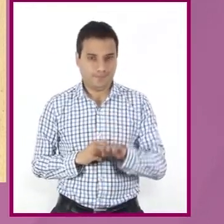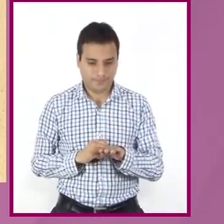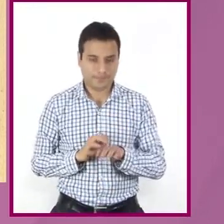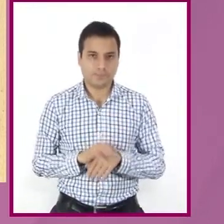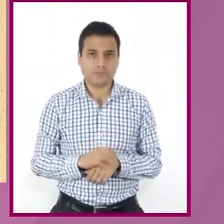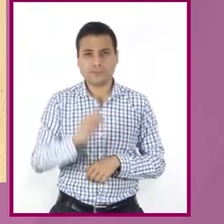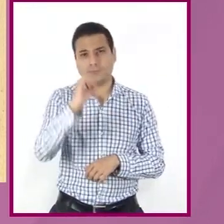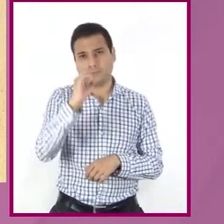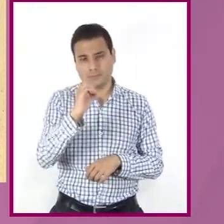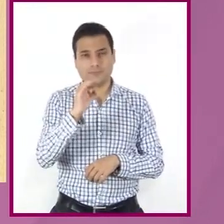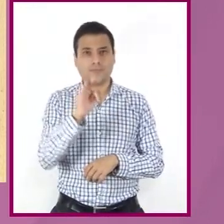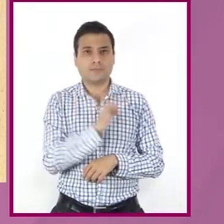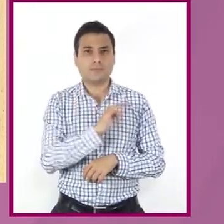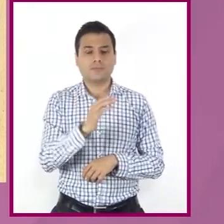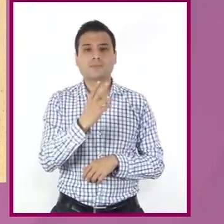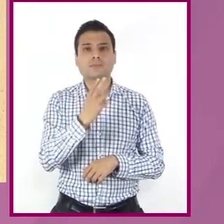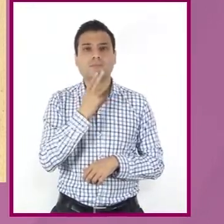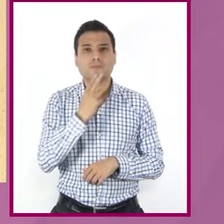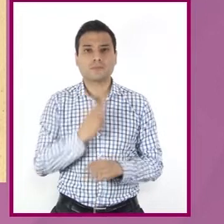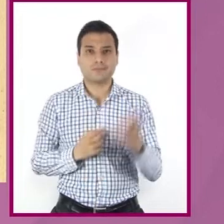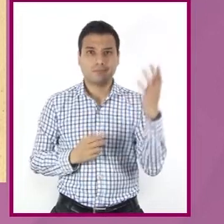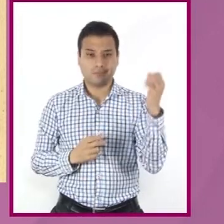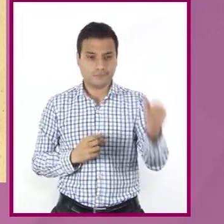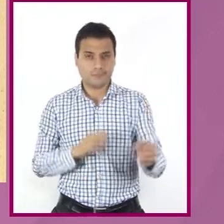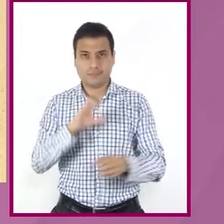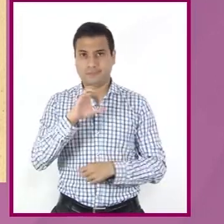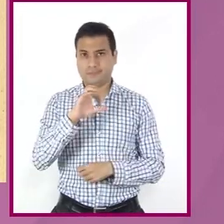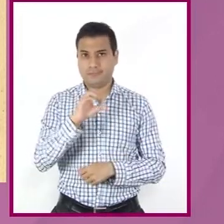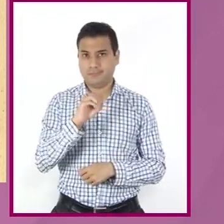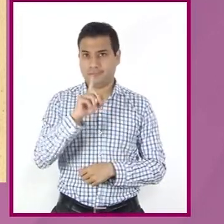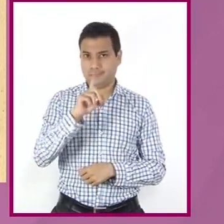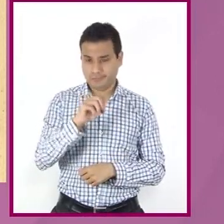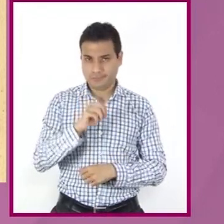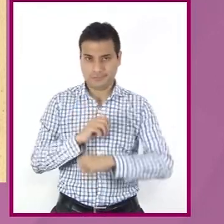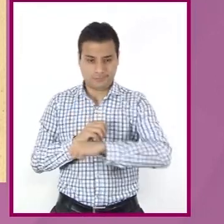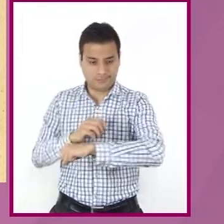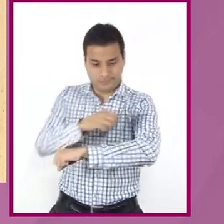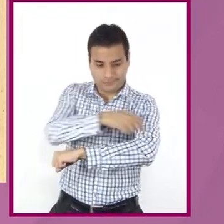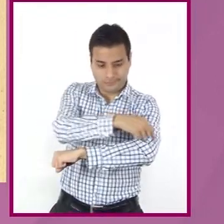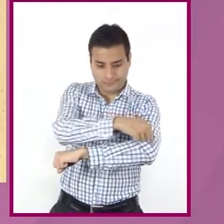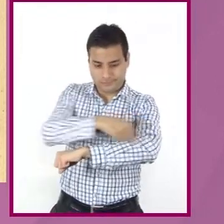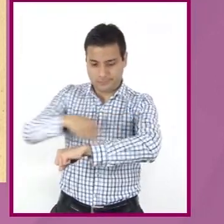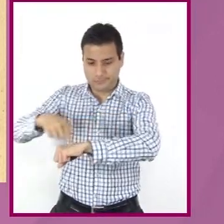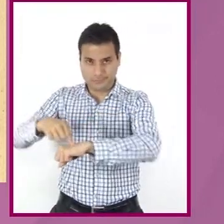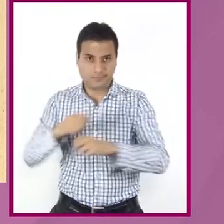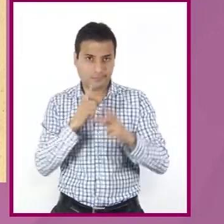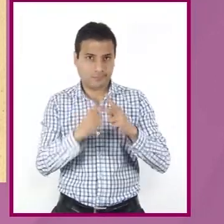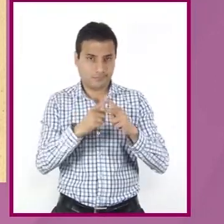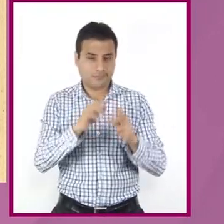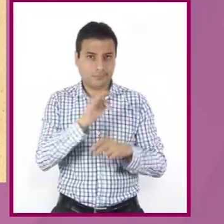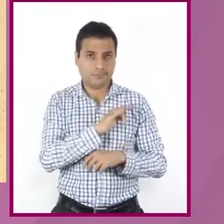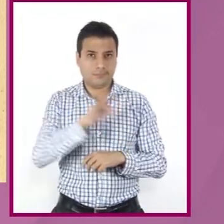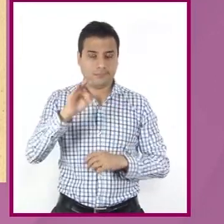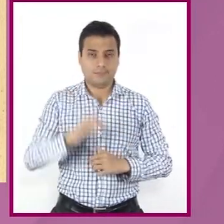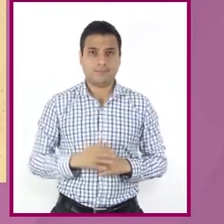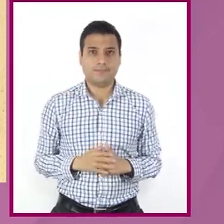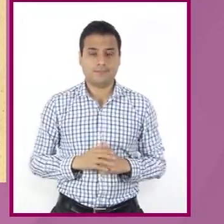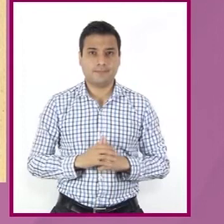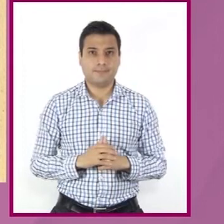mediciones verticales, utilizaba el codo, que era la longitud que había desde el codo hasta la punta del dedo